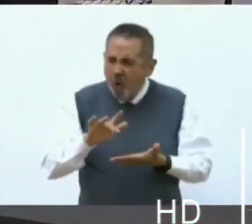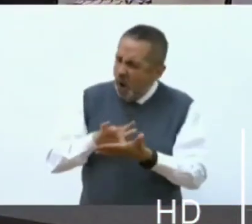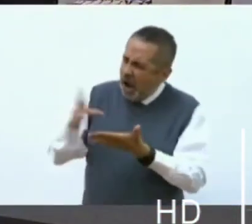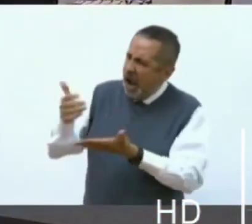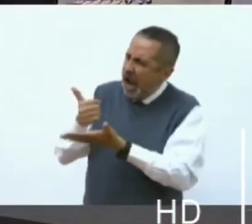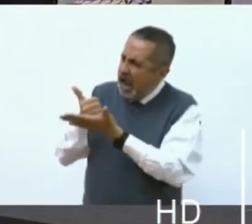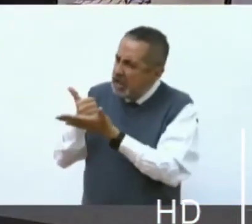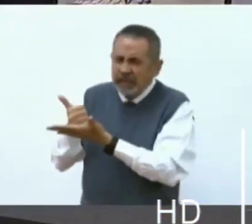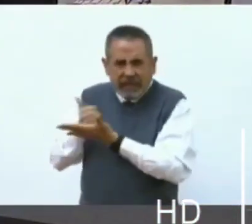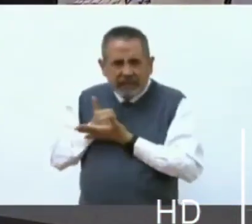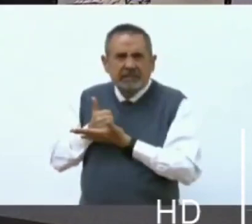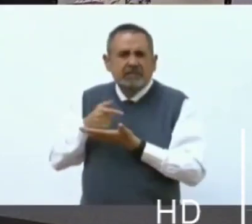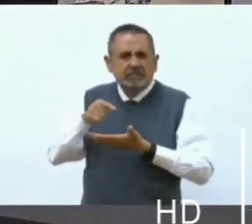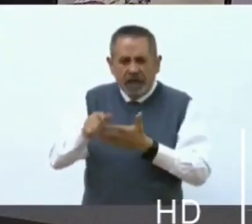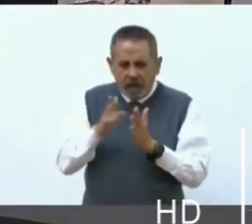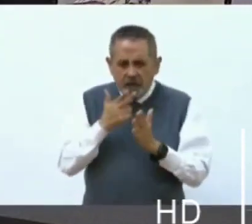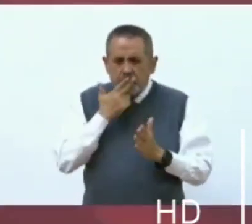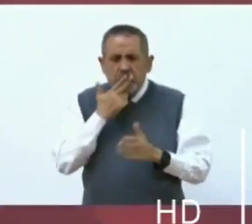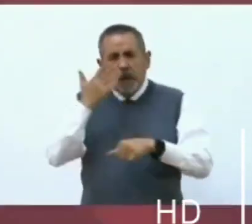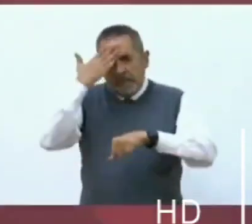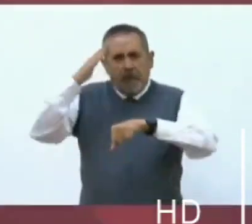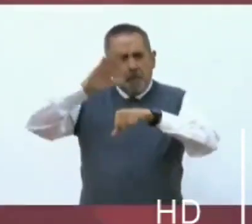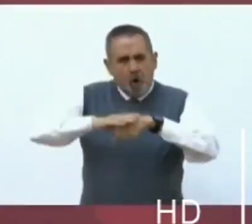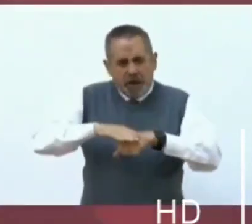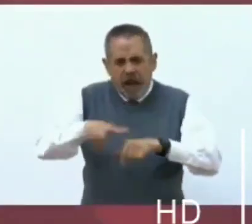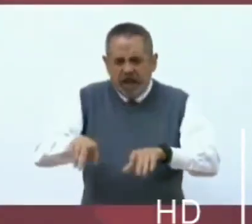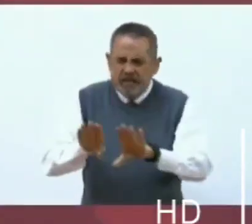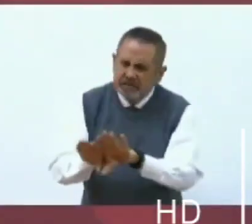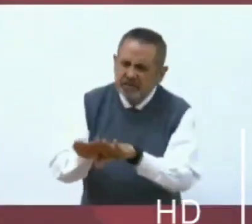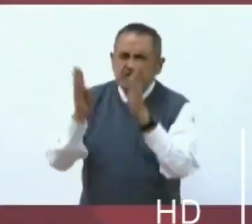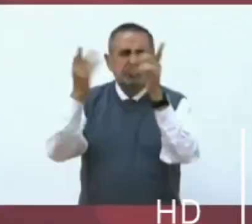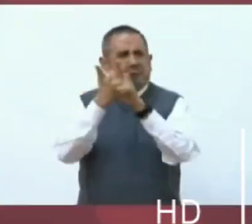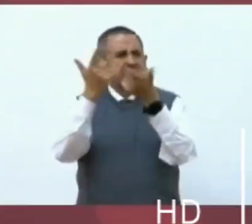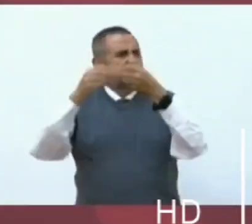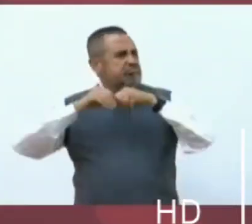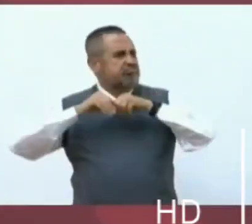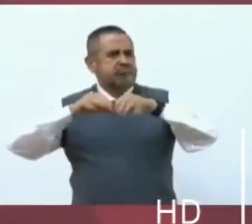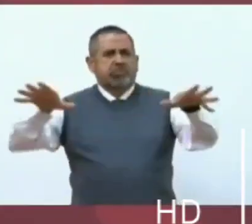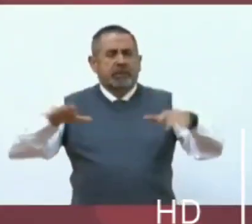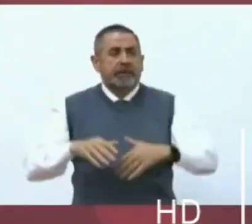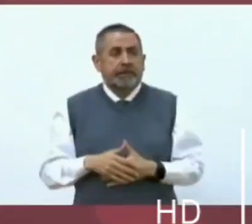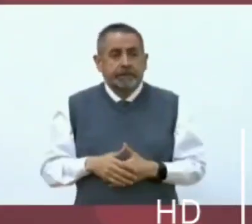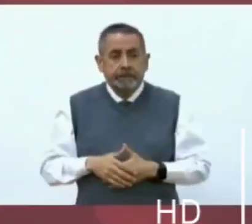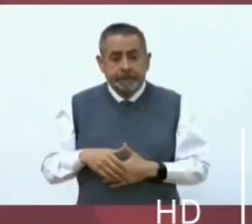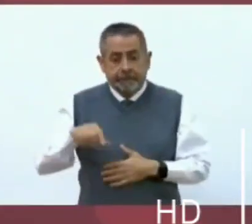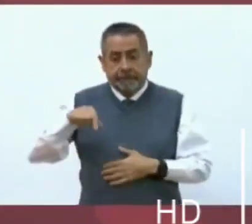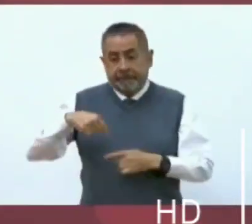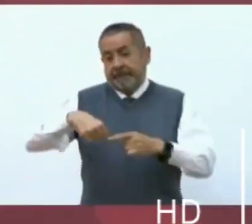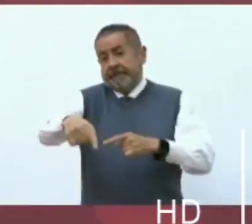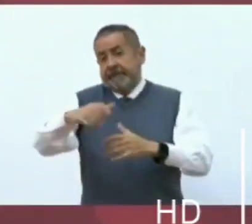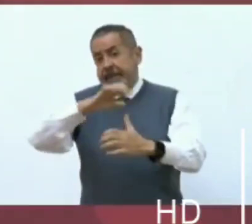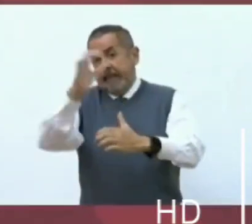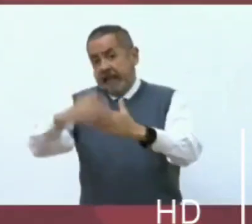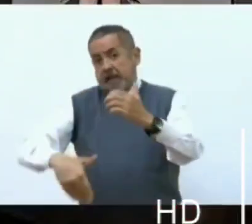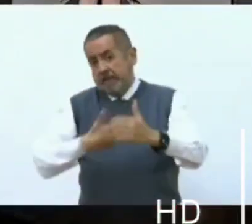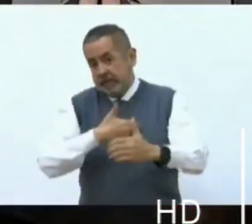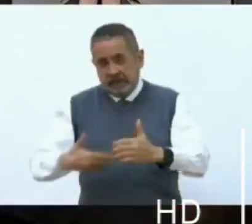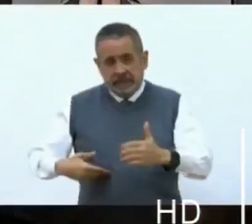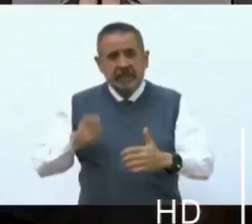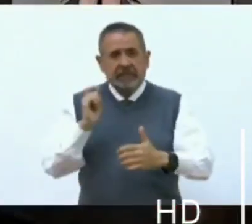conservar la memoria de nuestro país y liberarla. Al término de esta administración, es